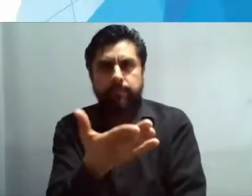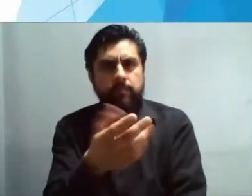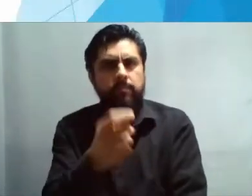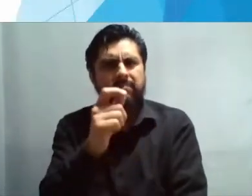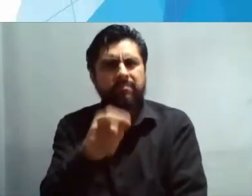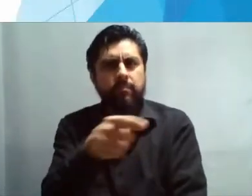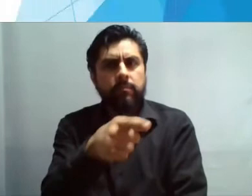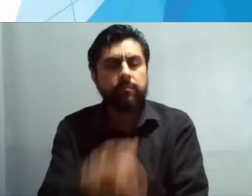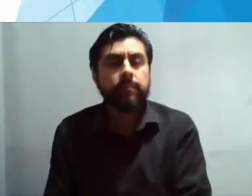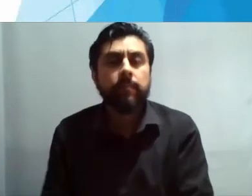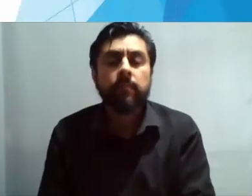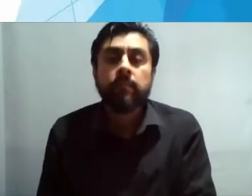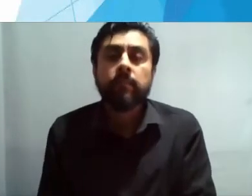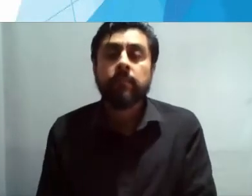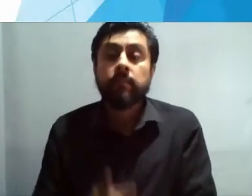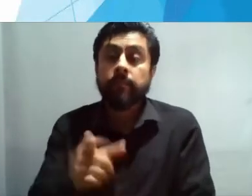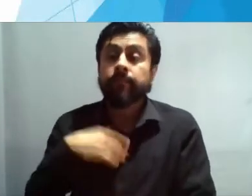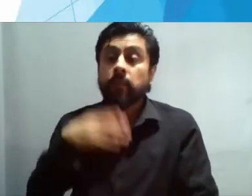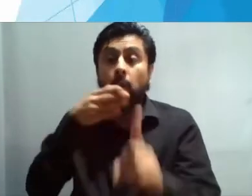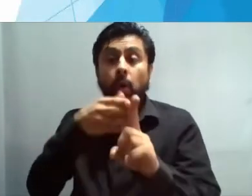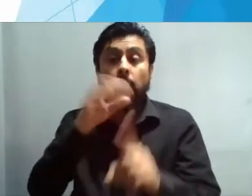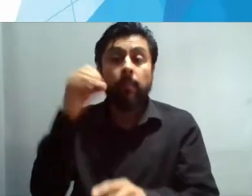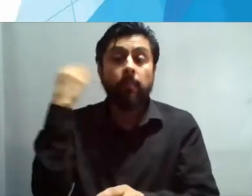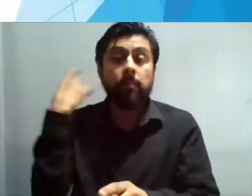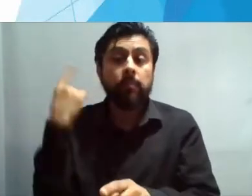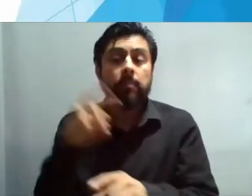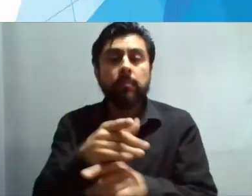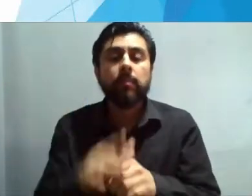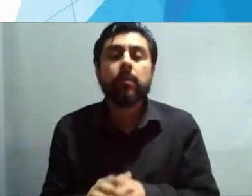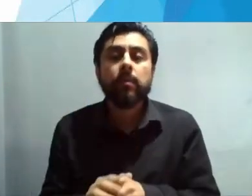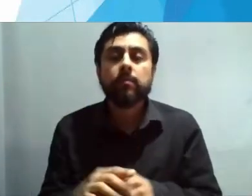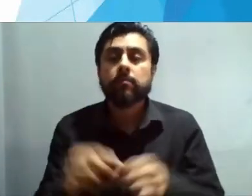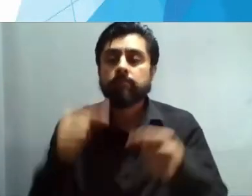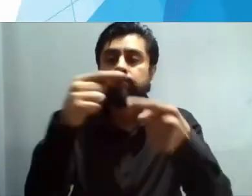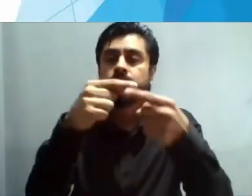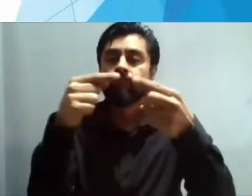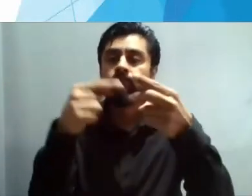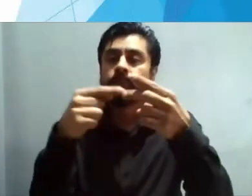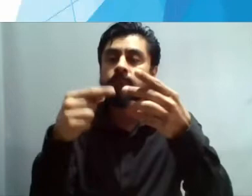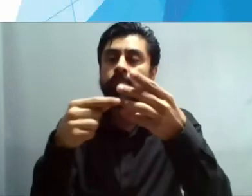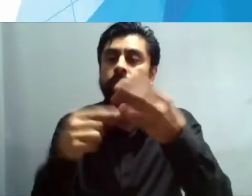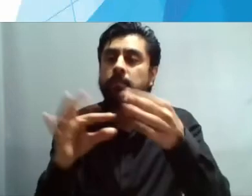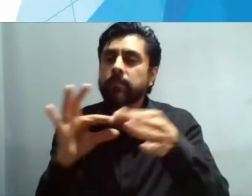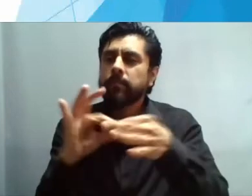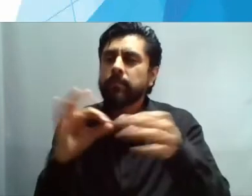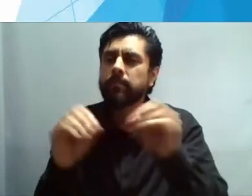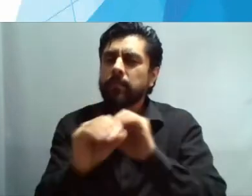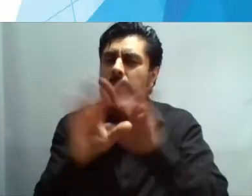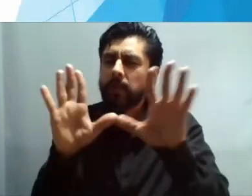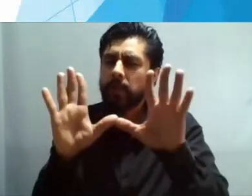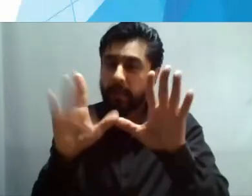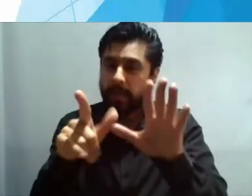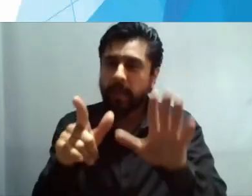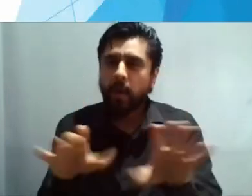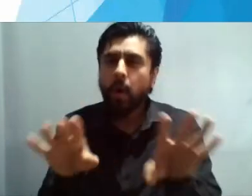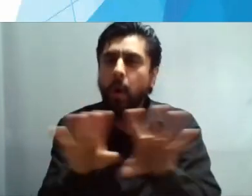esta plática tiene como objetivo como marcar ciertas pautas de qué sí y qué no debemos hacer. Entonces,